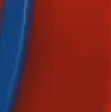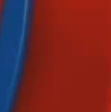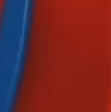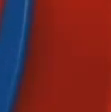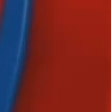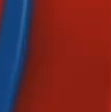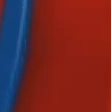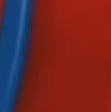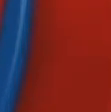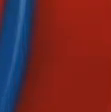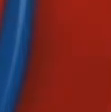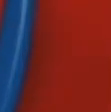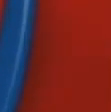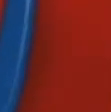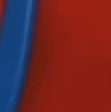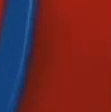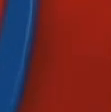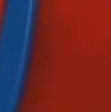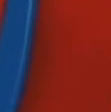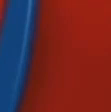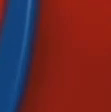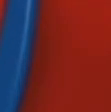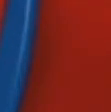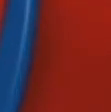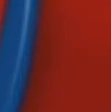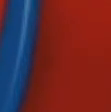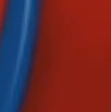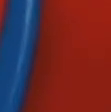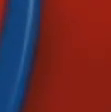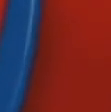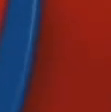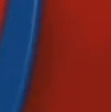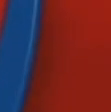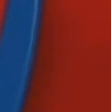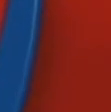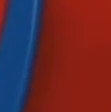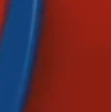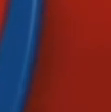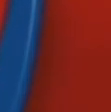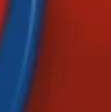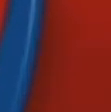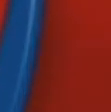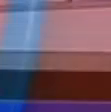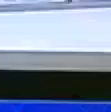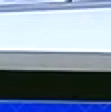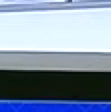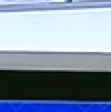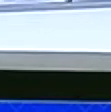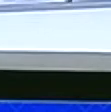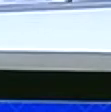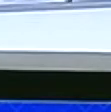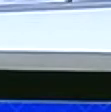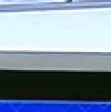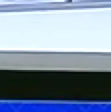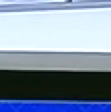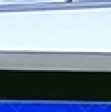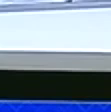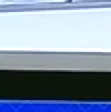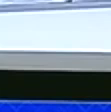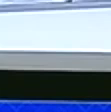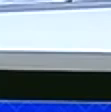noche. Quédate a ver El Canal de Todos los Venezolanos. El